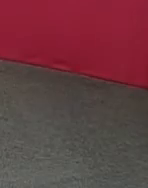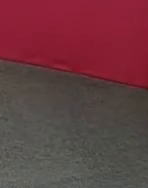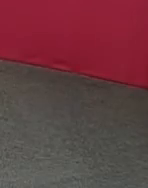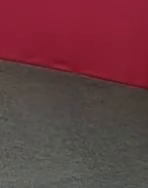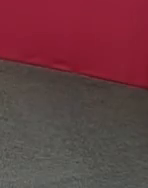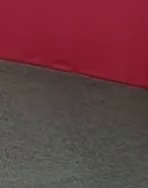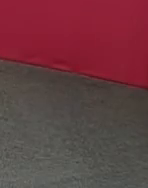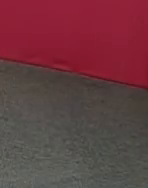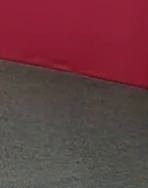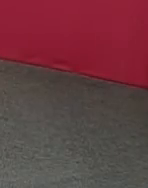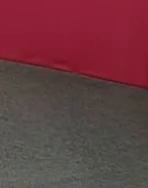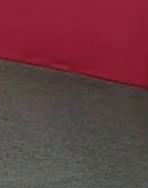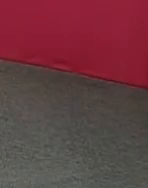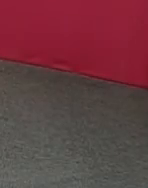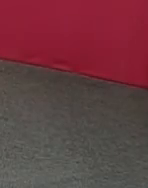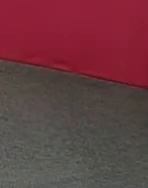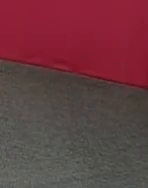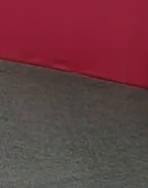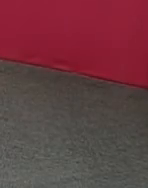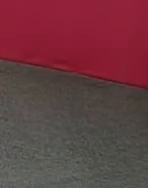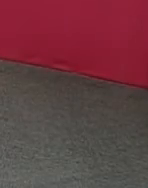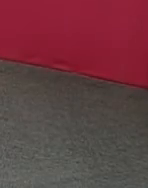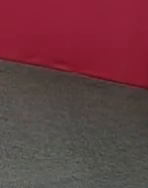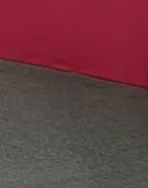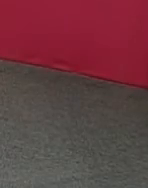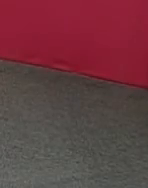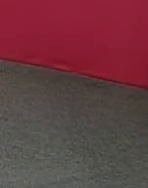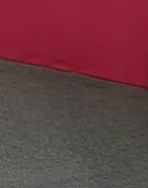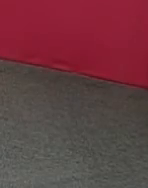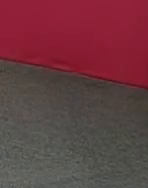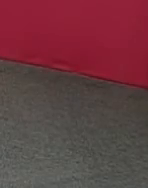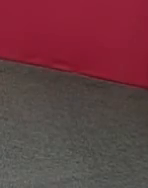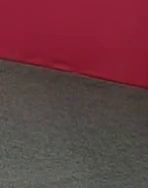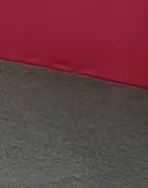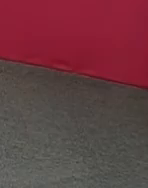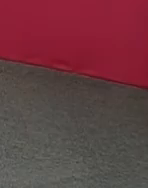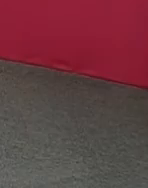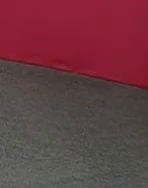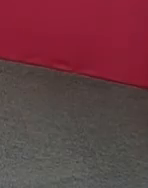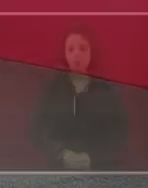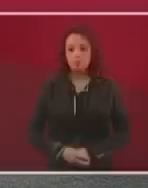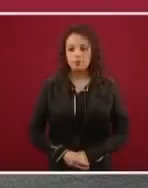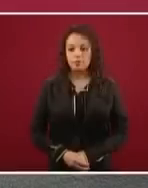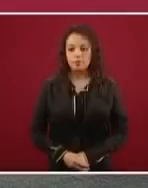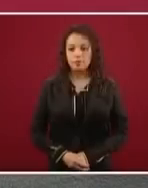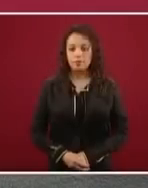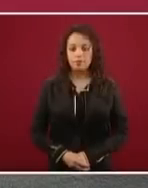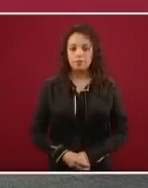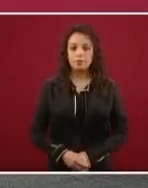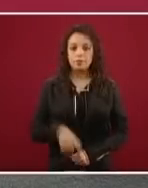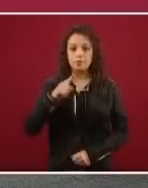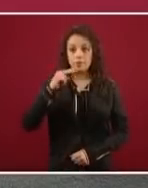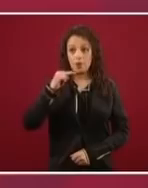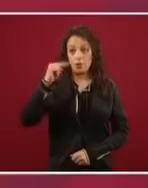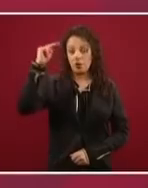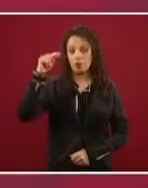ayuda a que al jornalero le tengan que pagar mejor en el norte